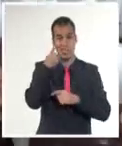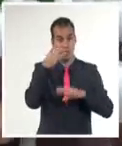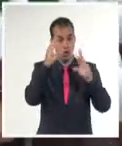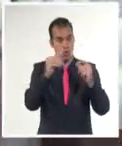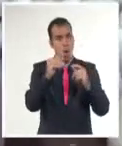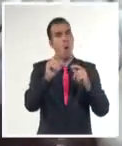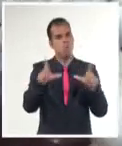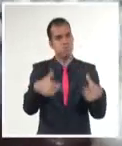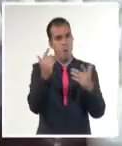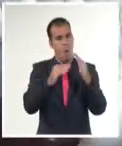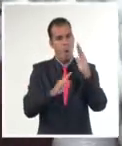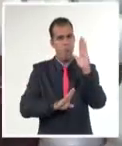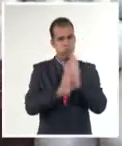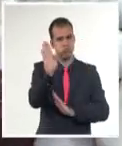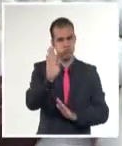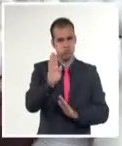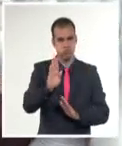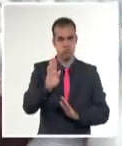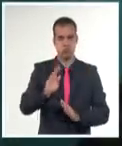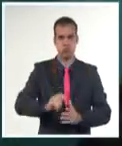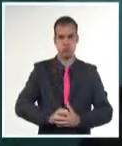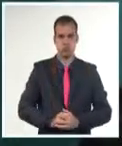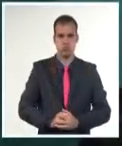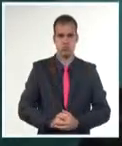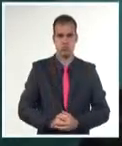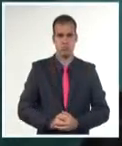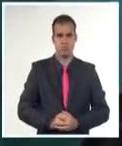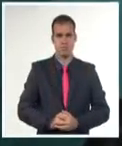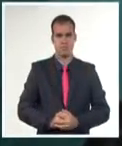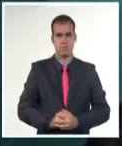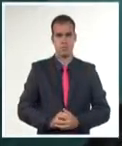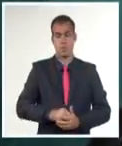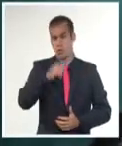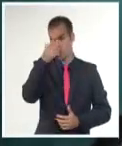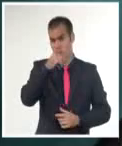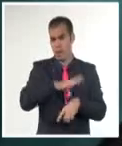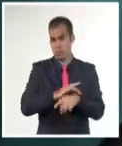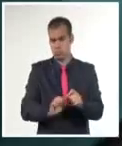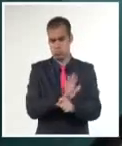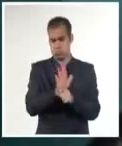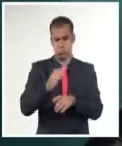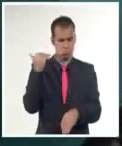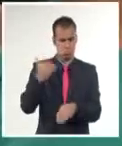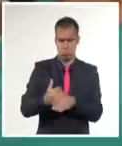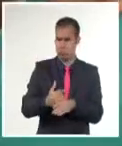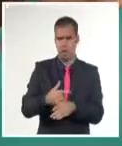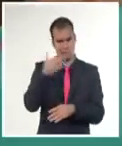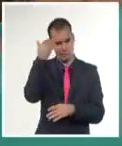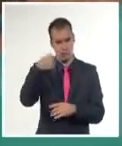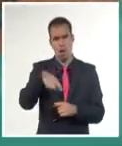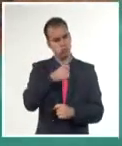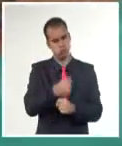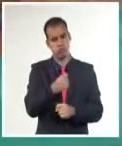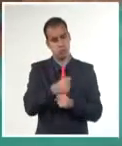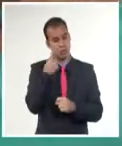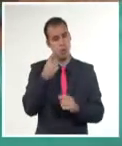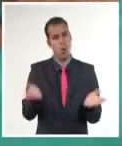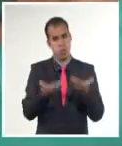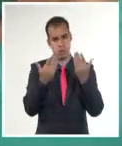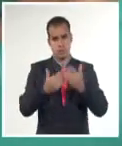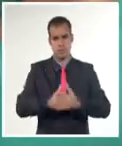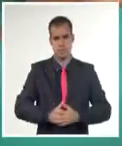históricas en producción y exportación, a pesar de la pandemia, del bloqueo y de la crisis económica mundial.